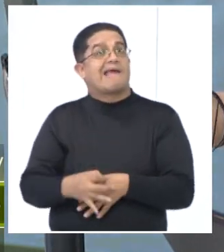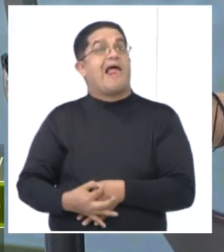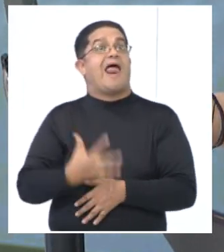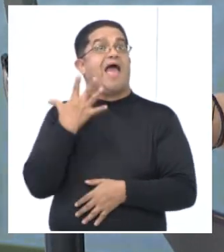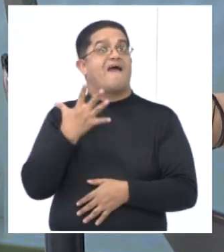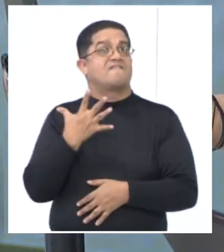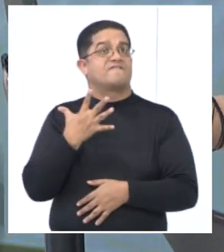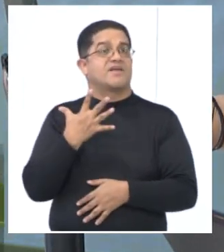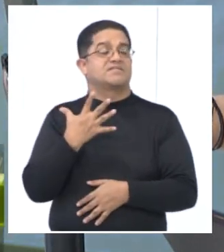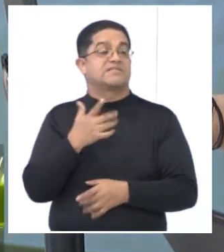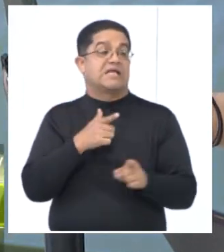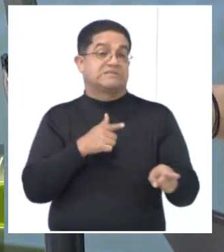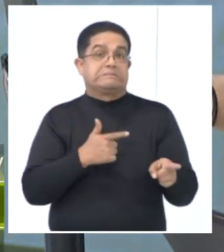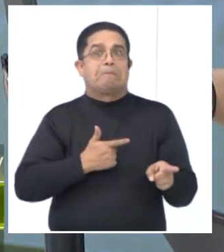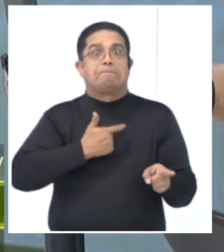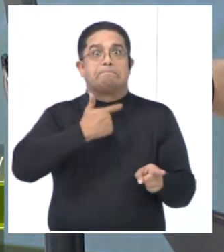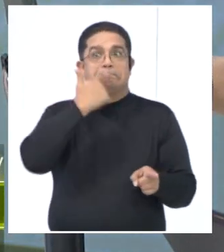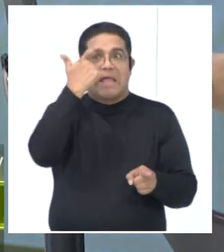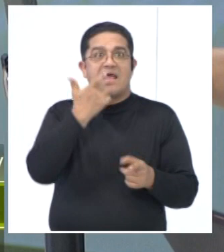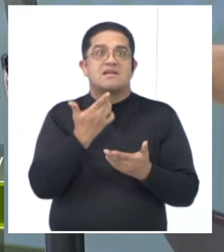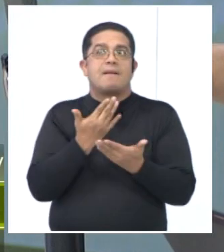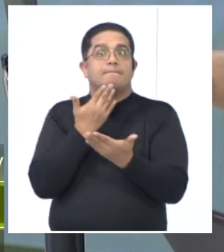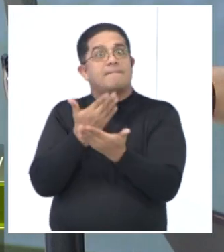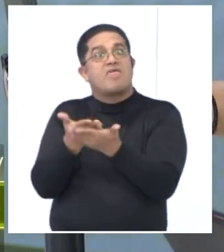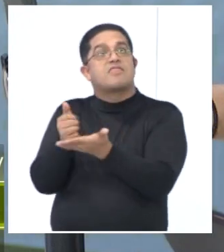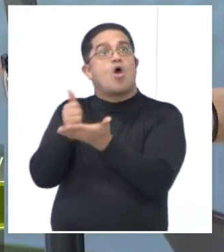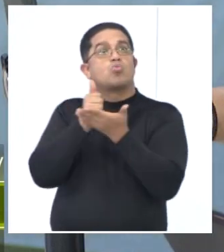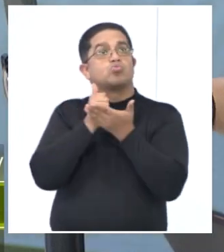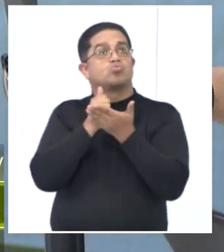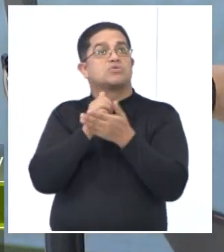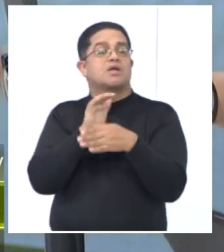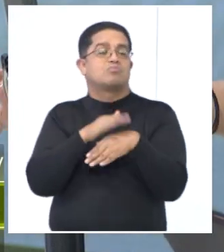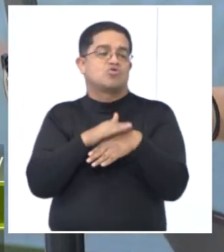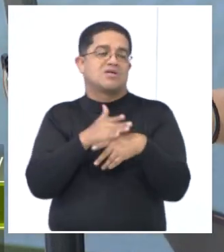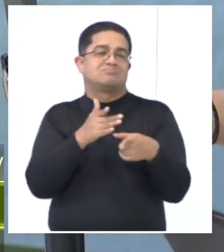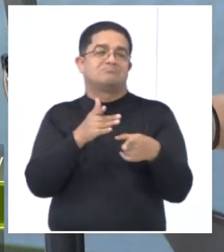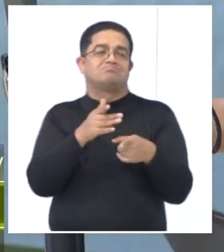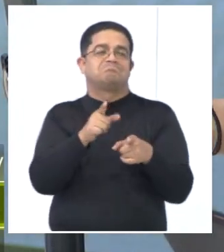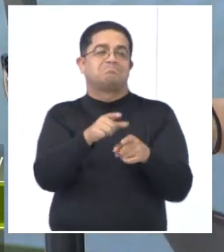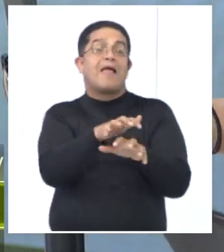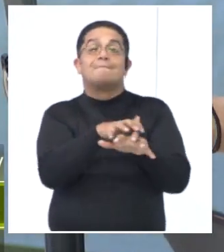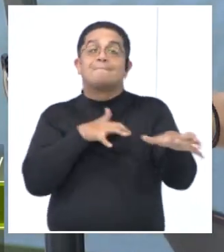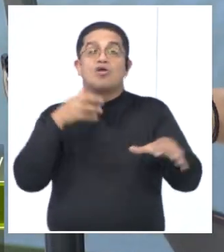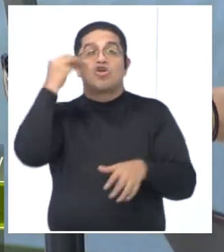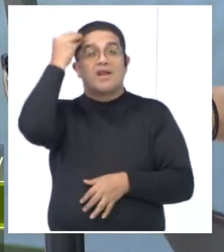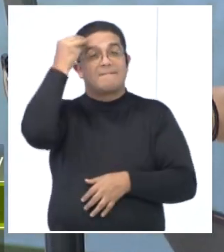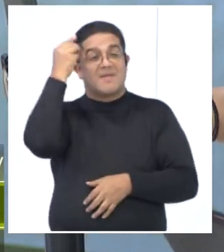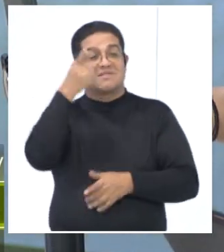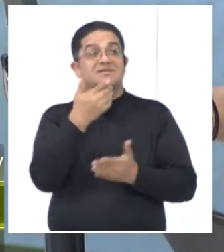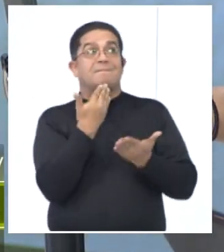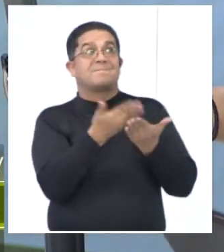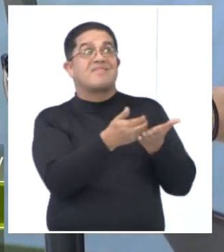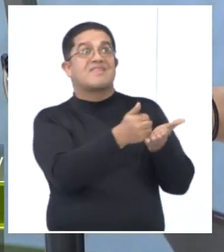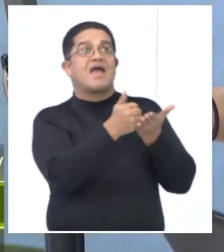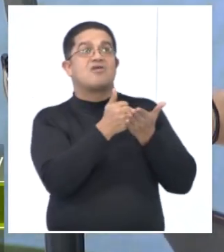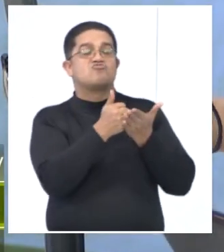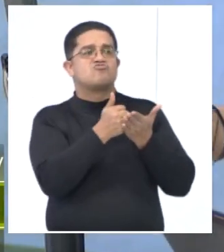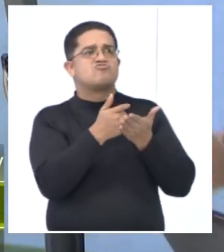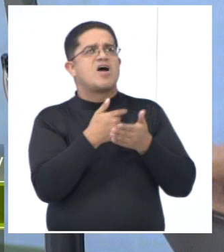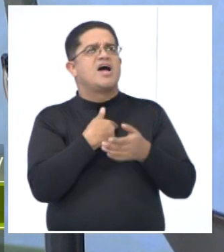la pena o el miedo a pedir ayuda. Porque vemos el pedir ayuda para muchos niños como vas a